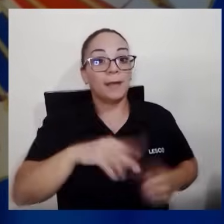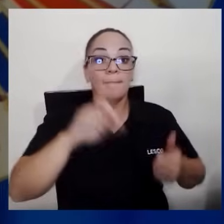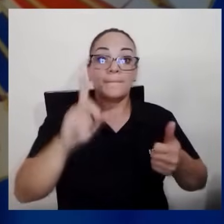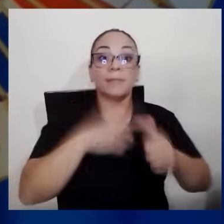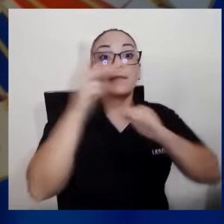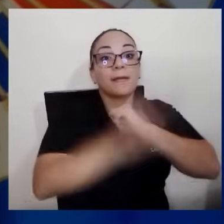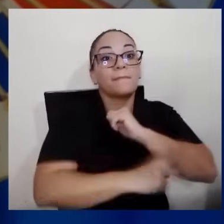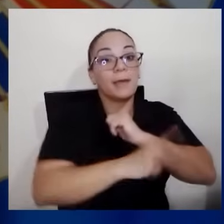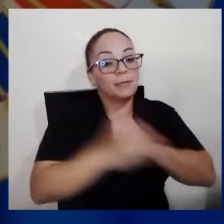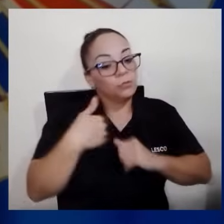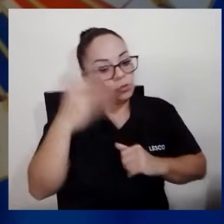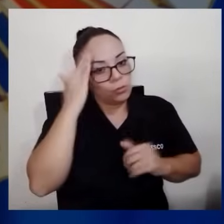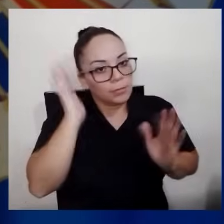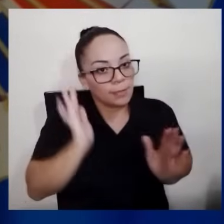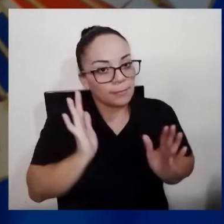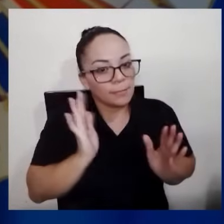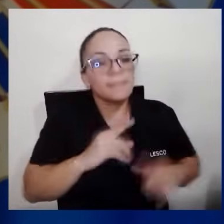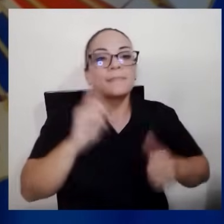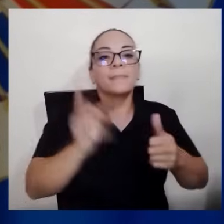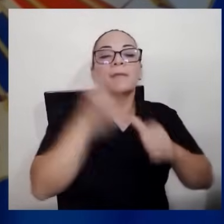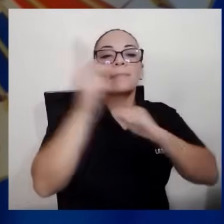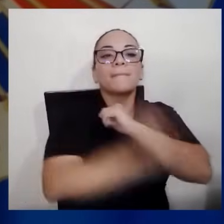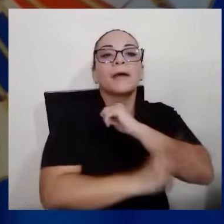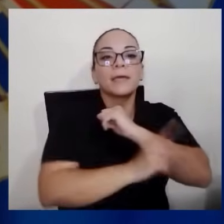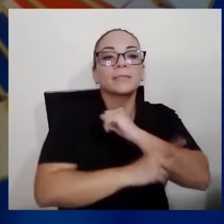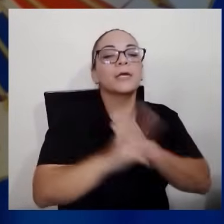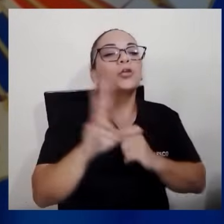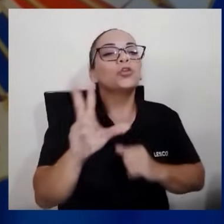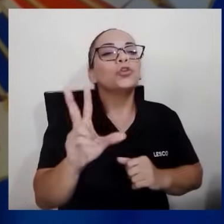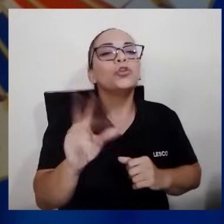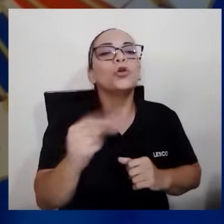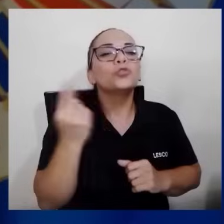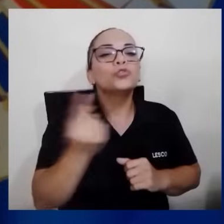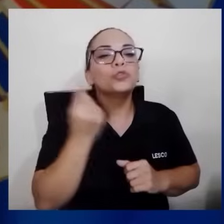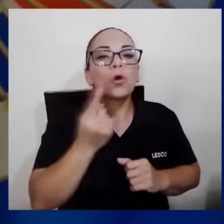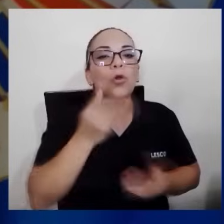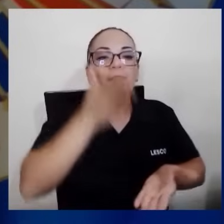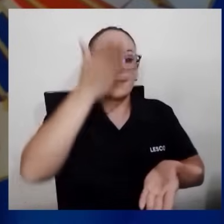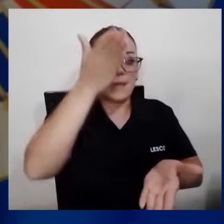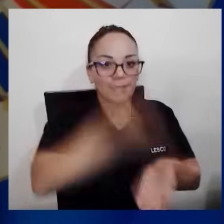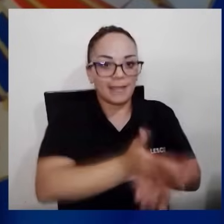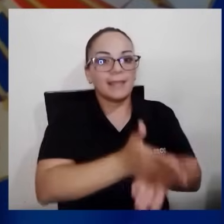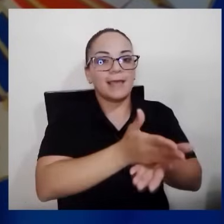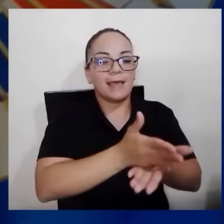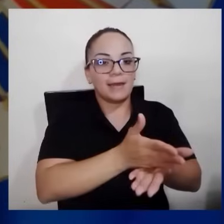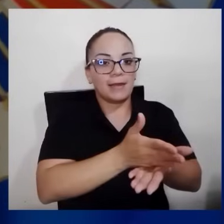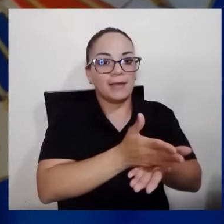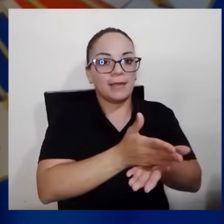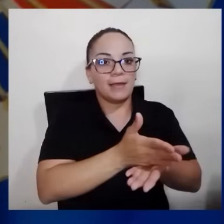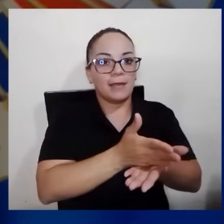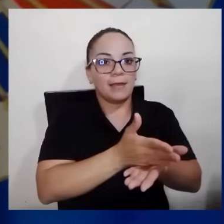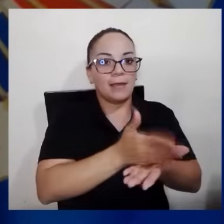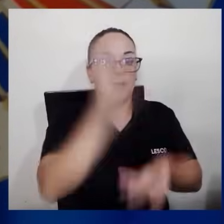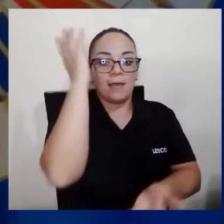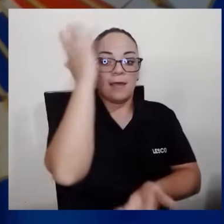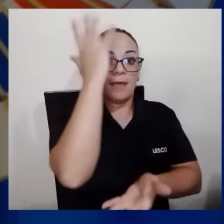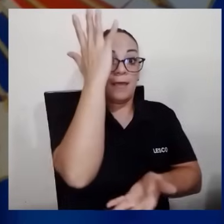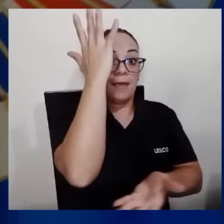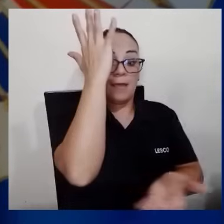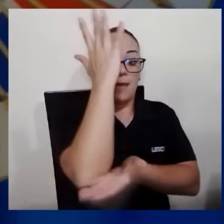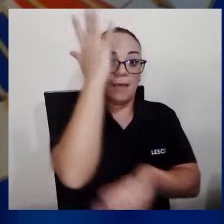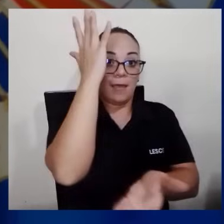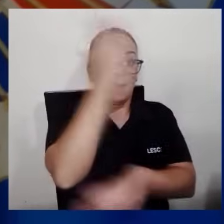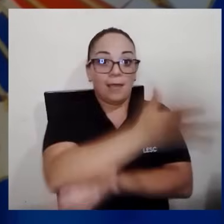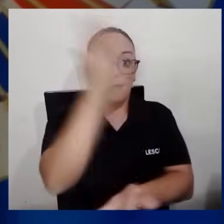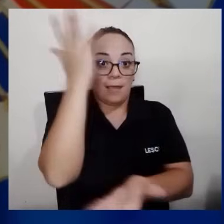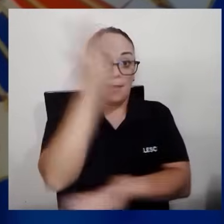sé de no solo detener la deforestación Tropical sino de